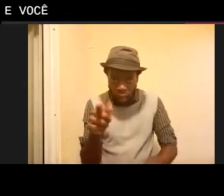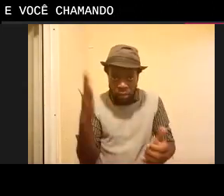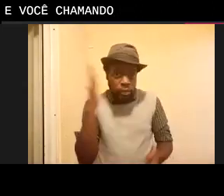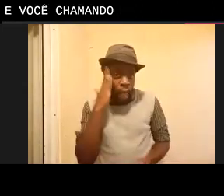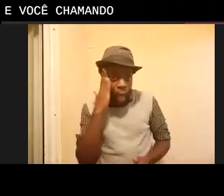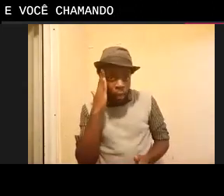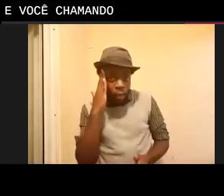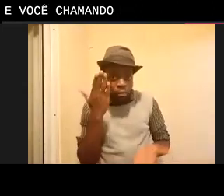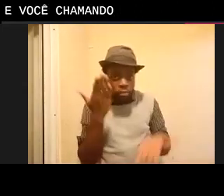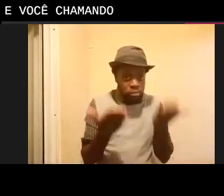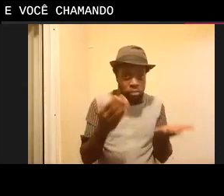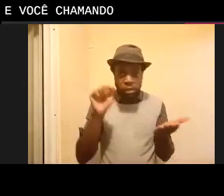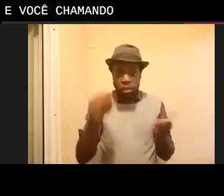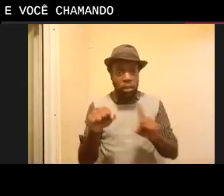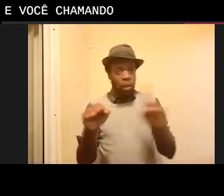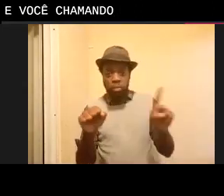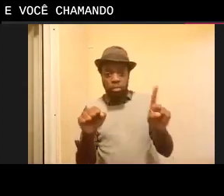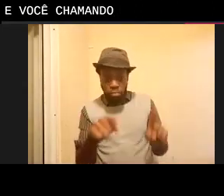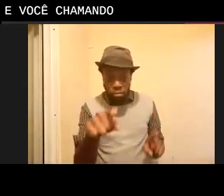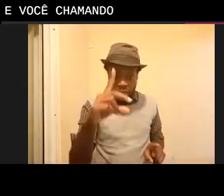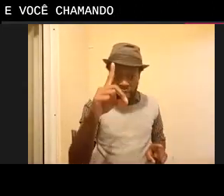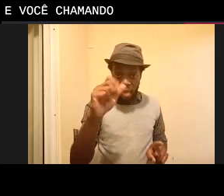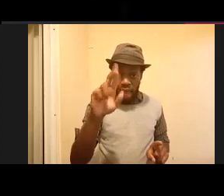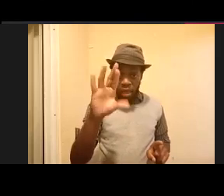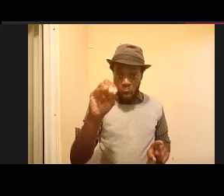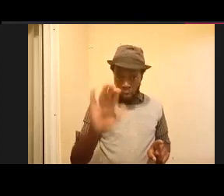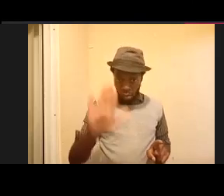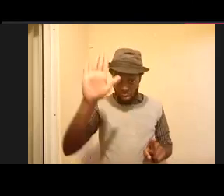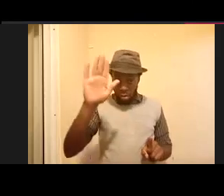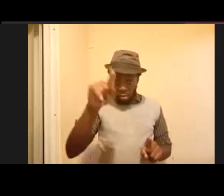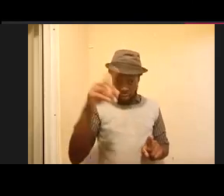creo que dejó su mano levantada o la levantó